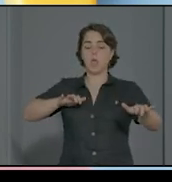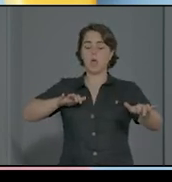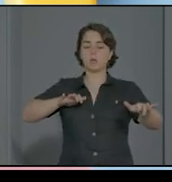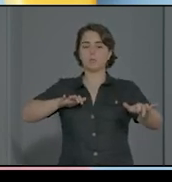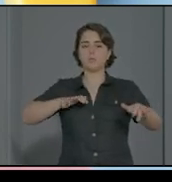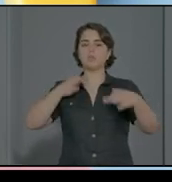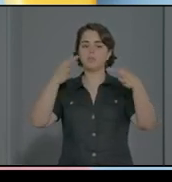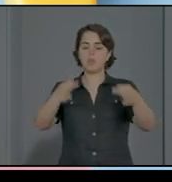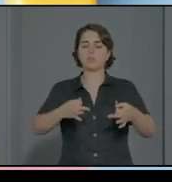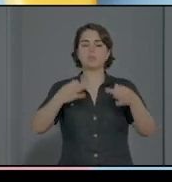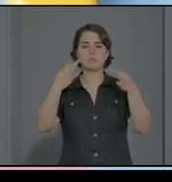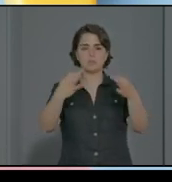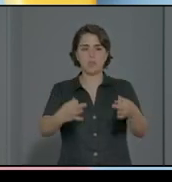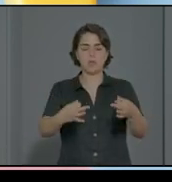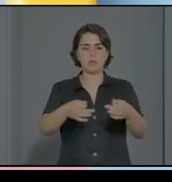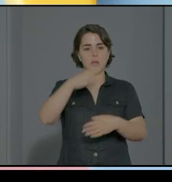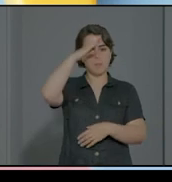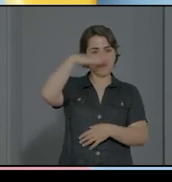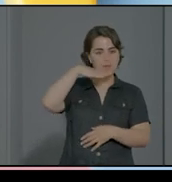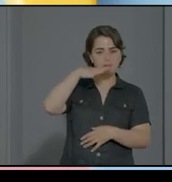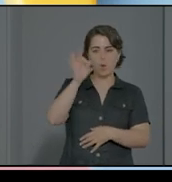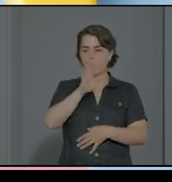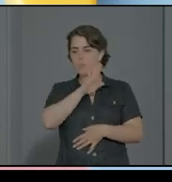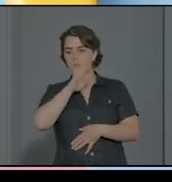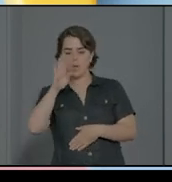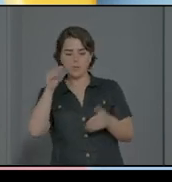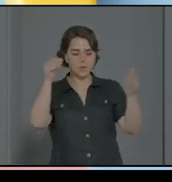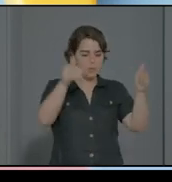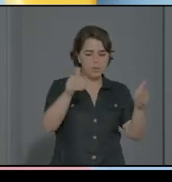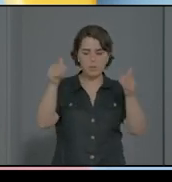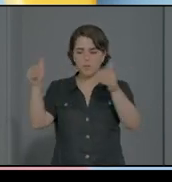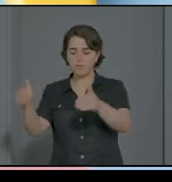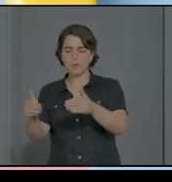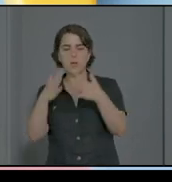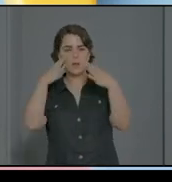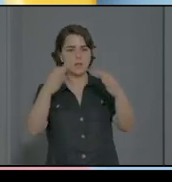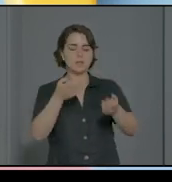en uno de los padres. En realidad las terapias más modernas tienen